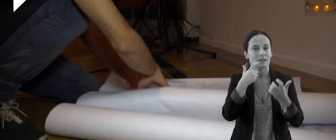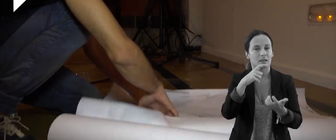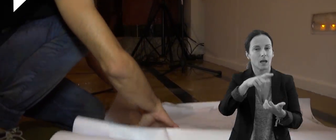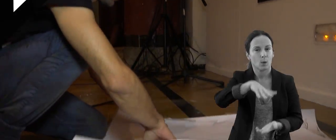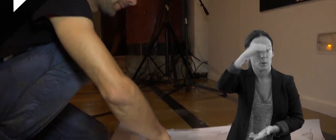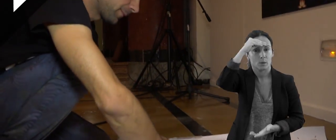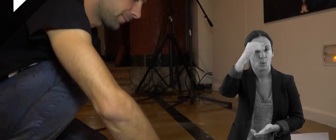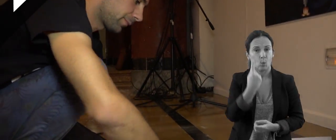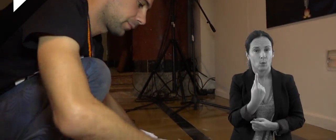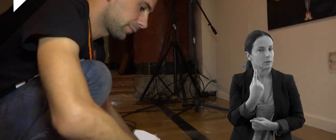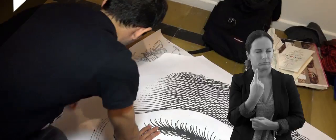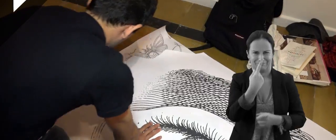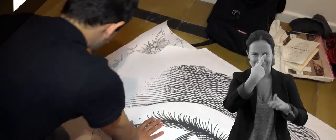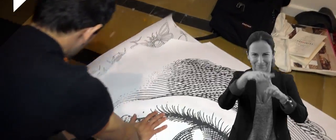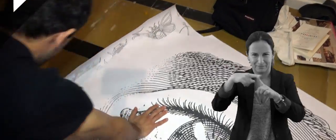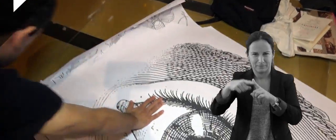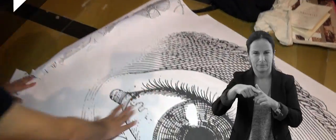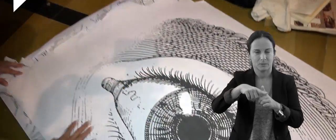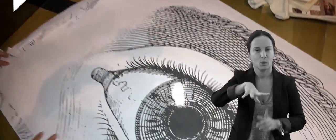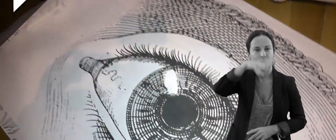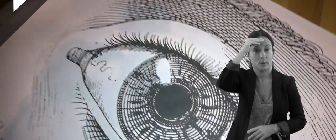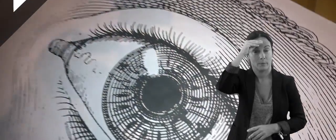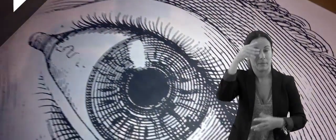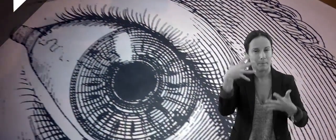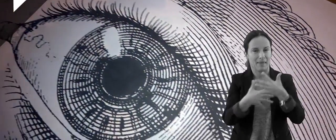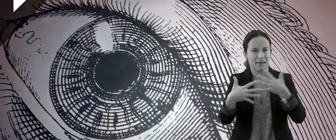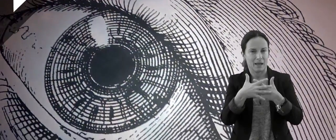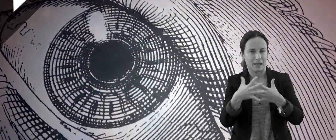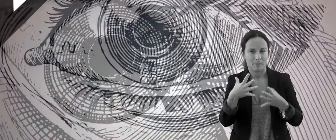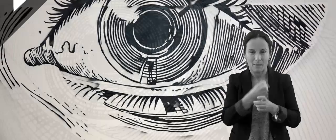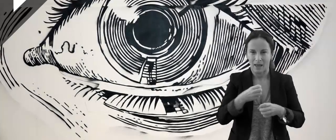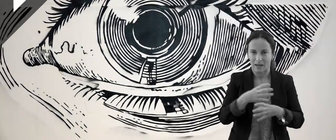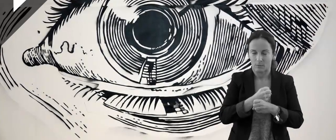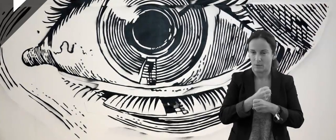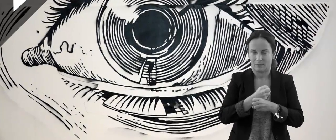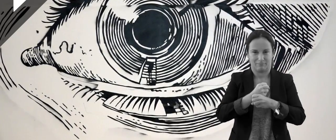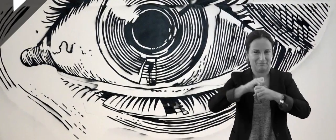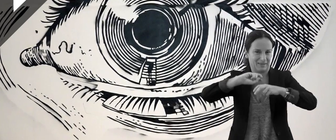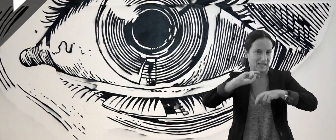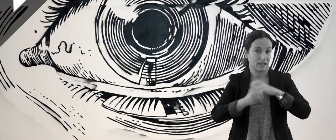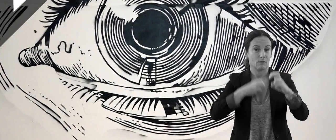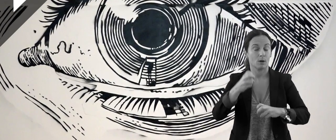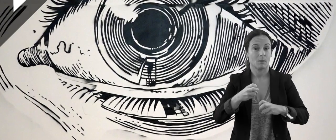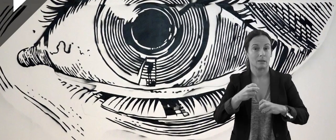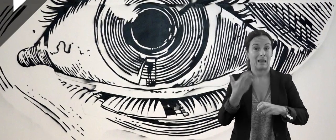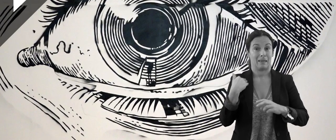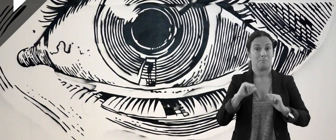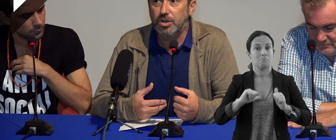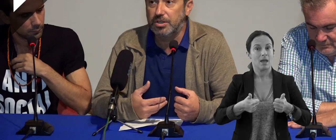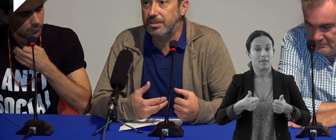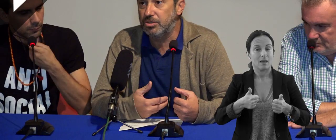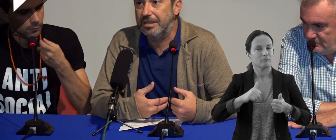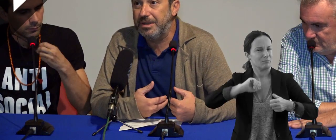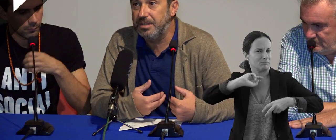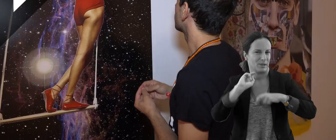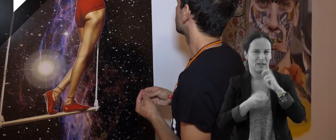fonts artístiques, i el que fa és mesclar-les, manipular-les i transforma el que era una cosa en una